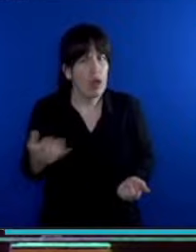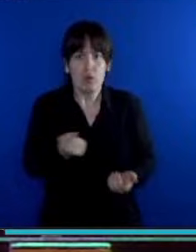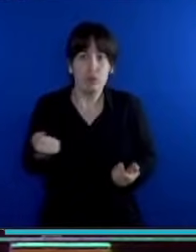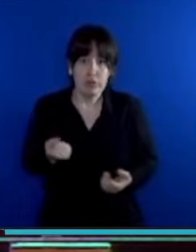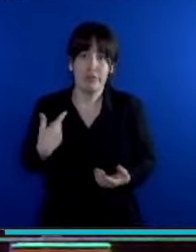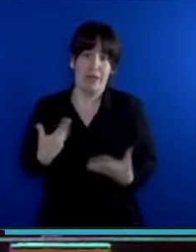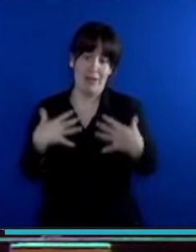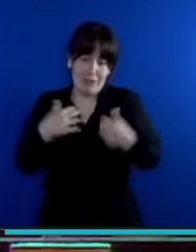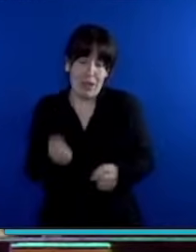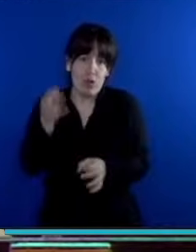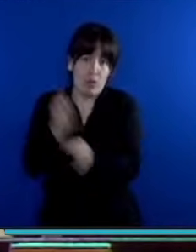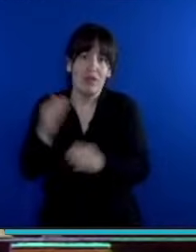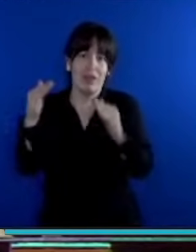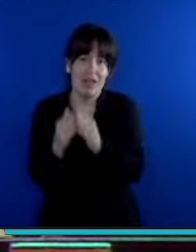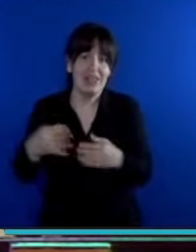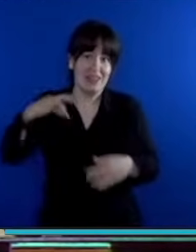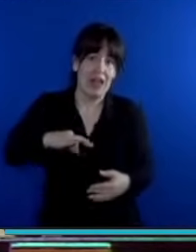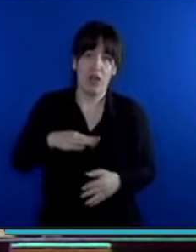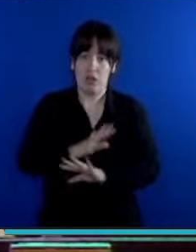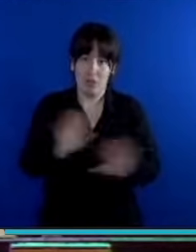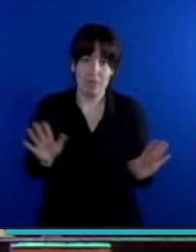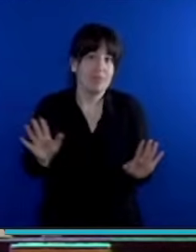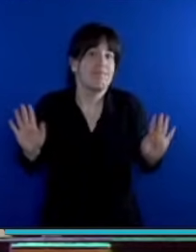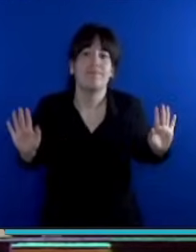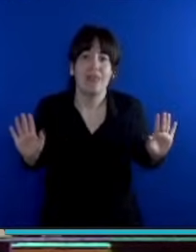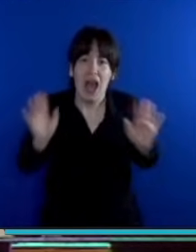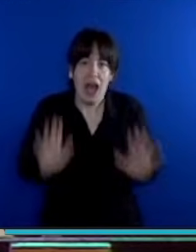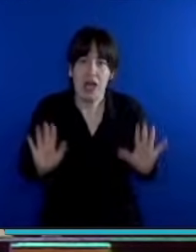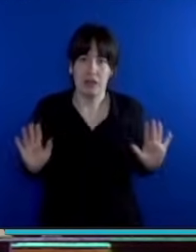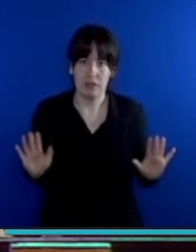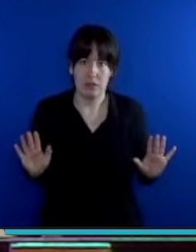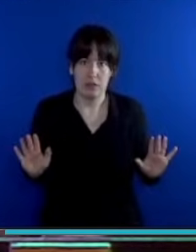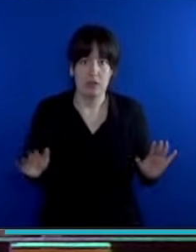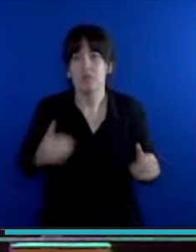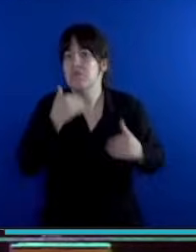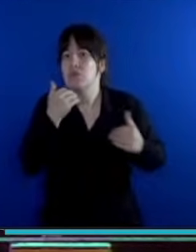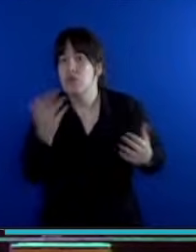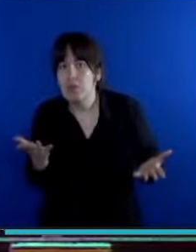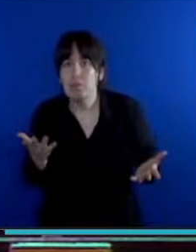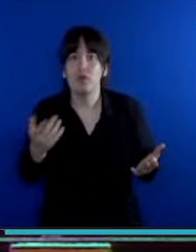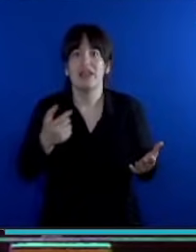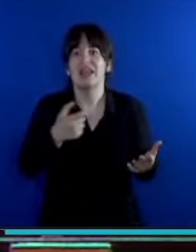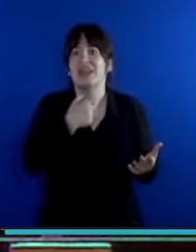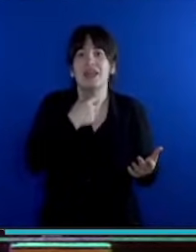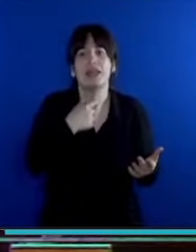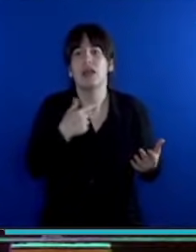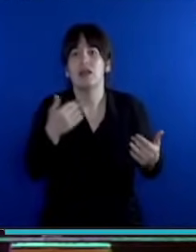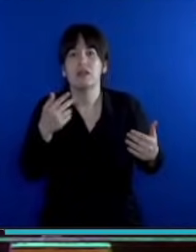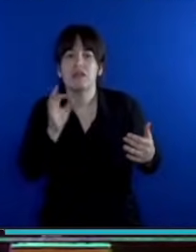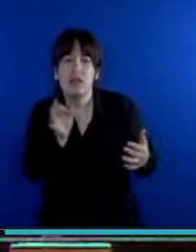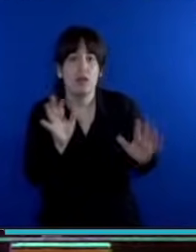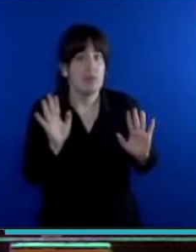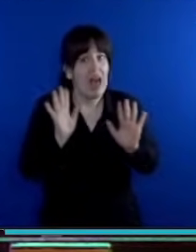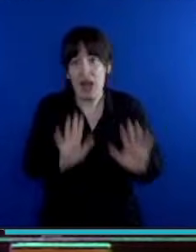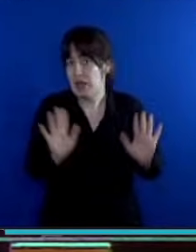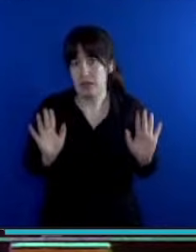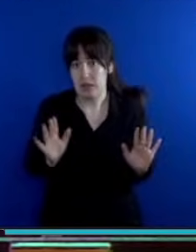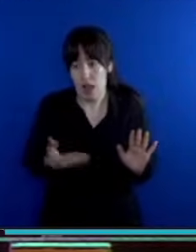educación, vivienda y salario. Le guste a quien le guste. Que escuche quien quiera escuchar, pero es